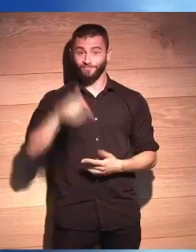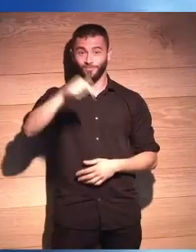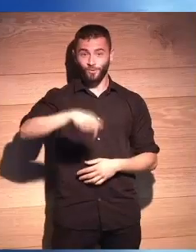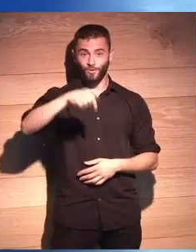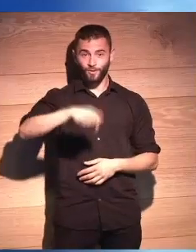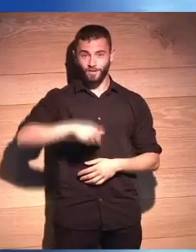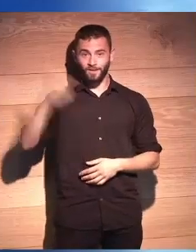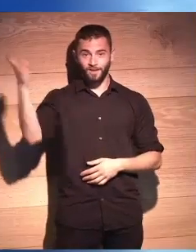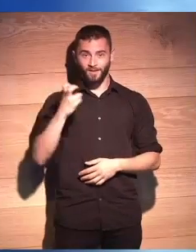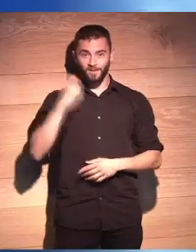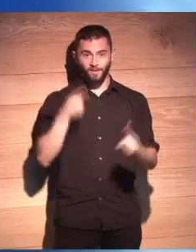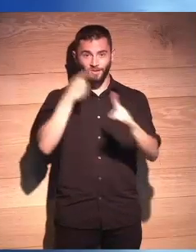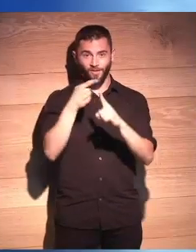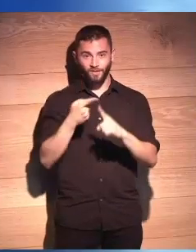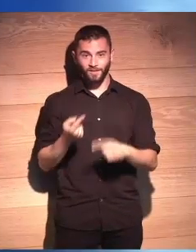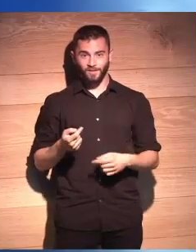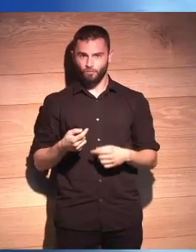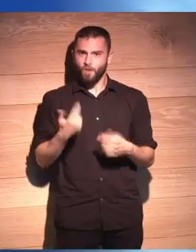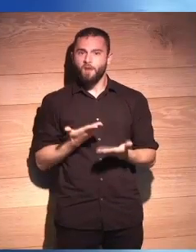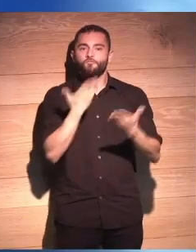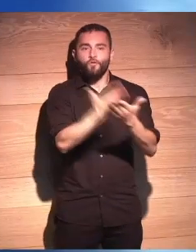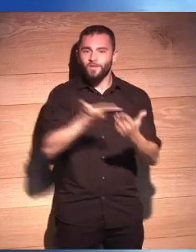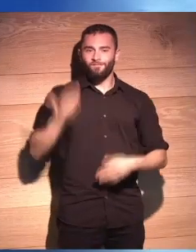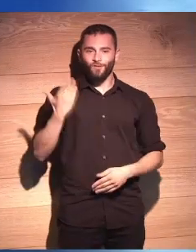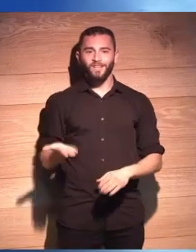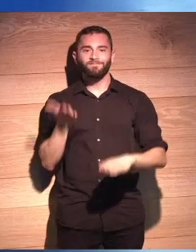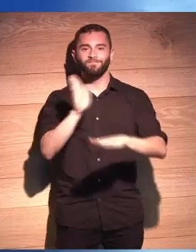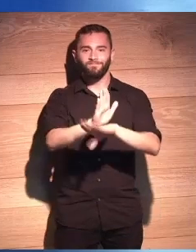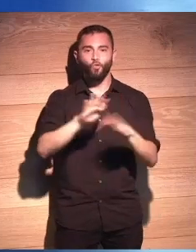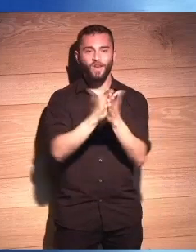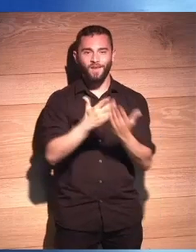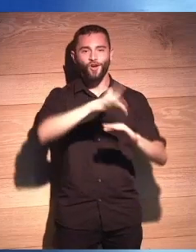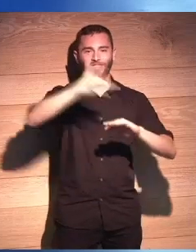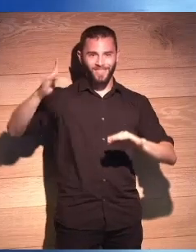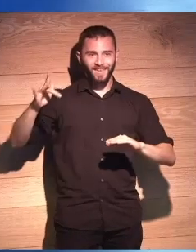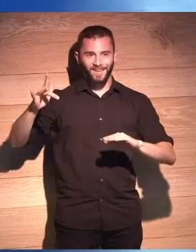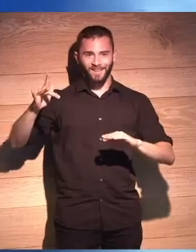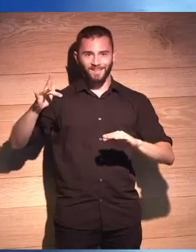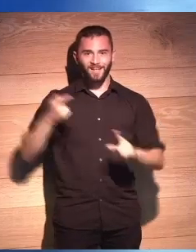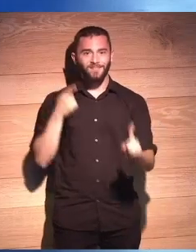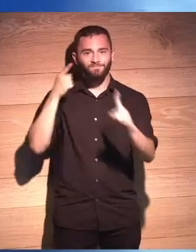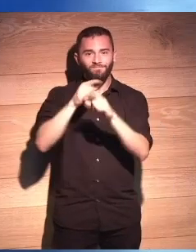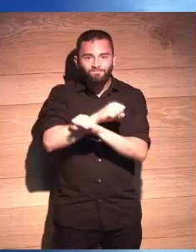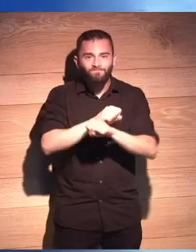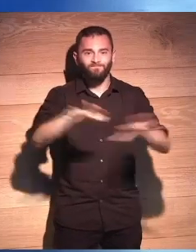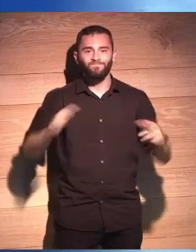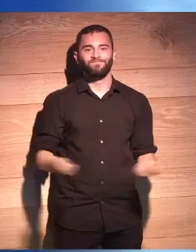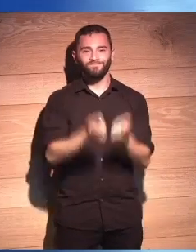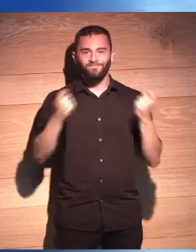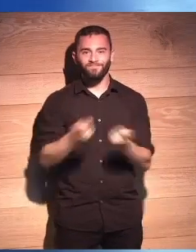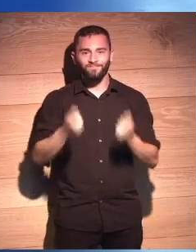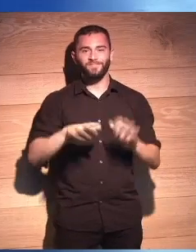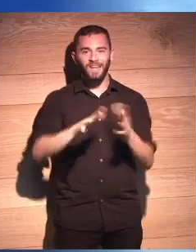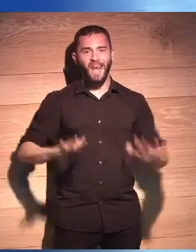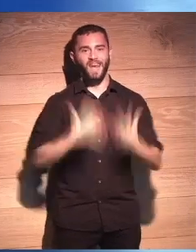Hoy he venido para presentar una gran iniciativa. Un libro digital, destinado a divulgar la revolución digital